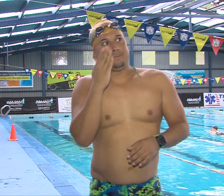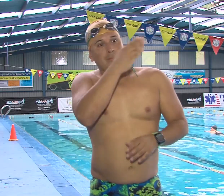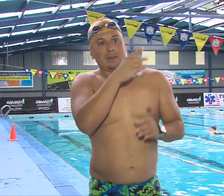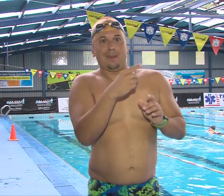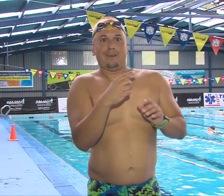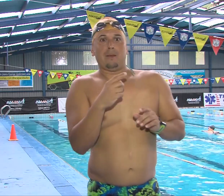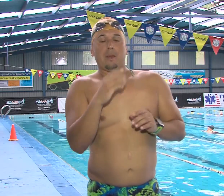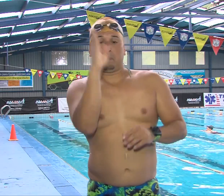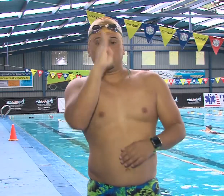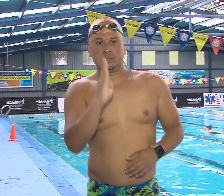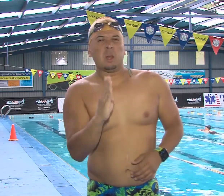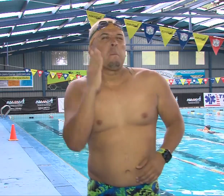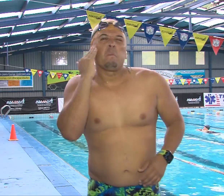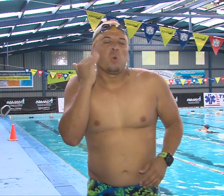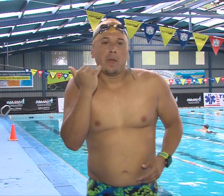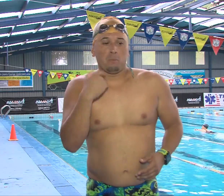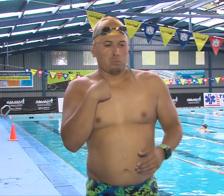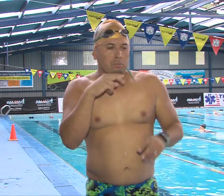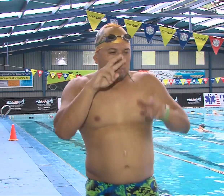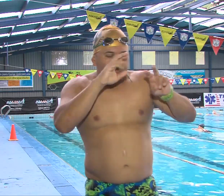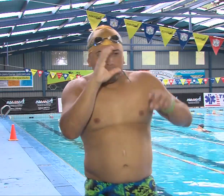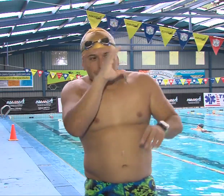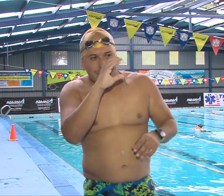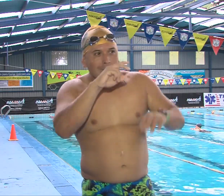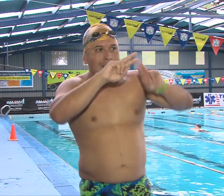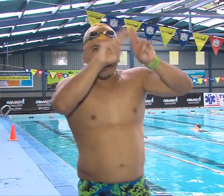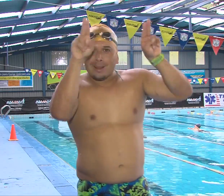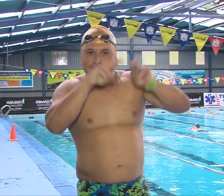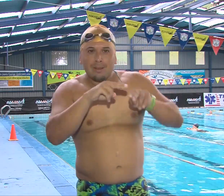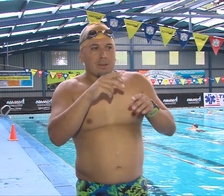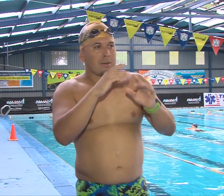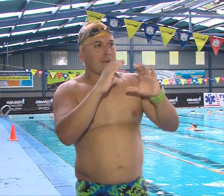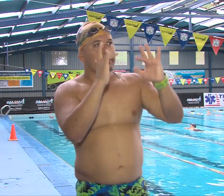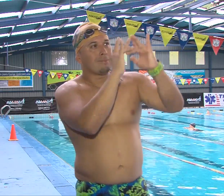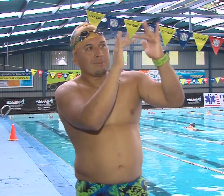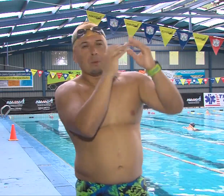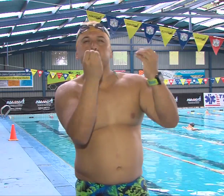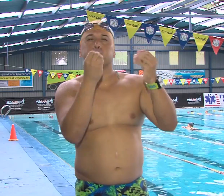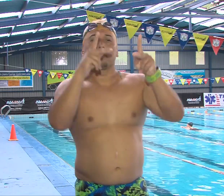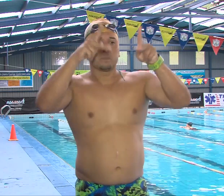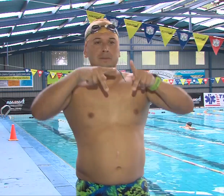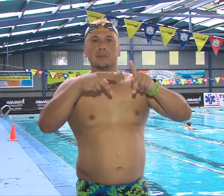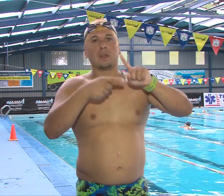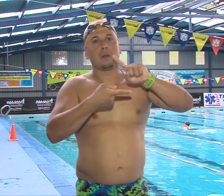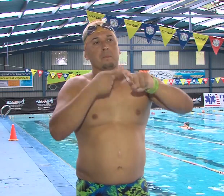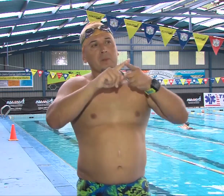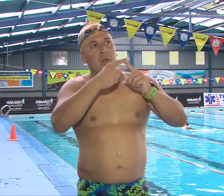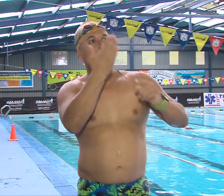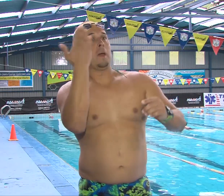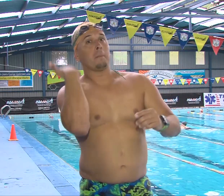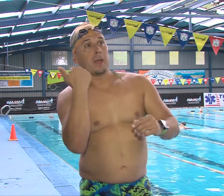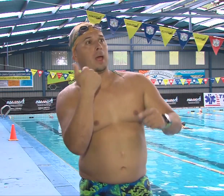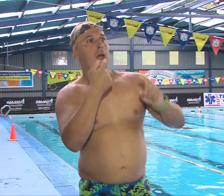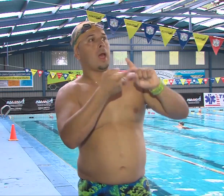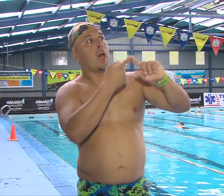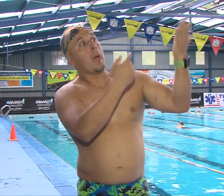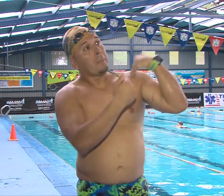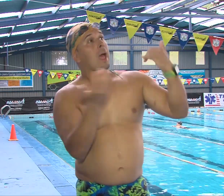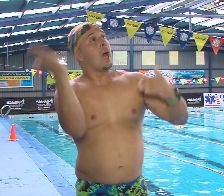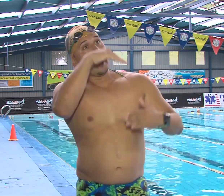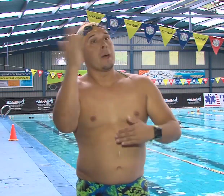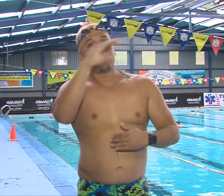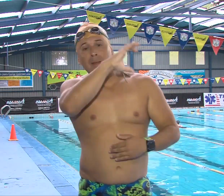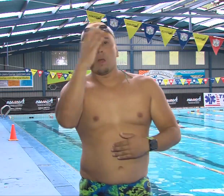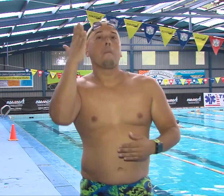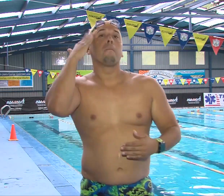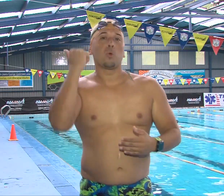porque ya he investigado en internet con diferentes amistades y otras personas que me dicen. Alang, es necesario que Costa Rica venga, porque a